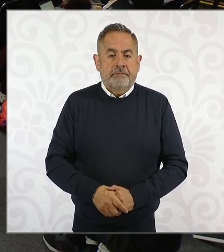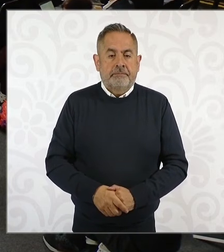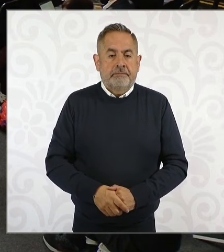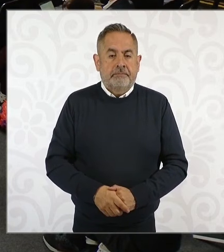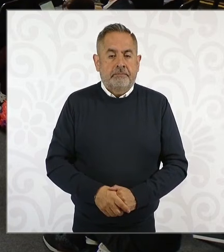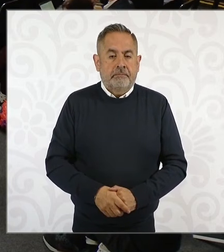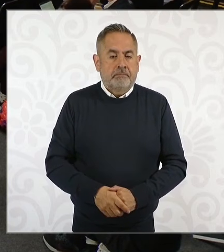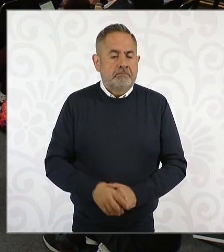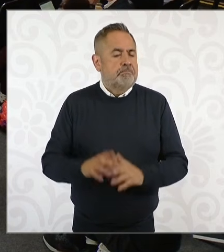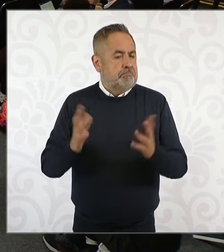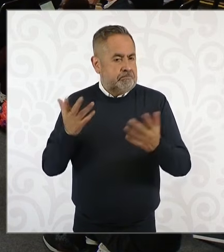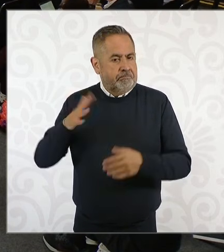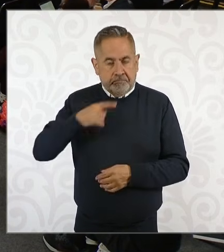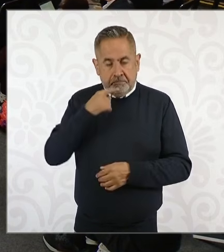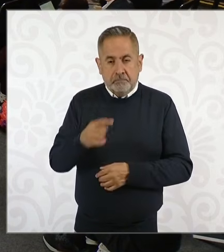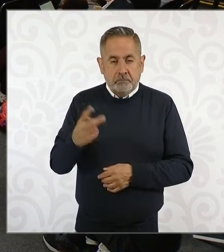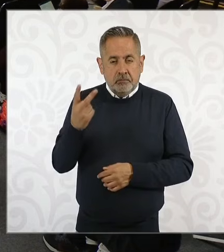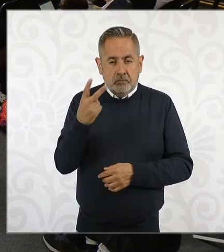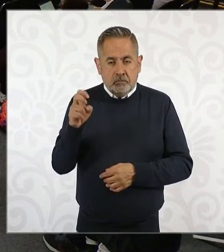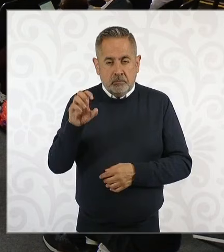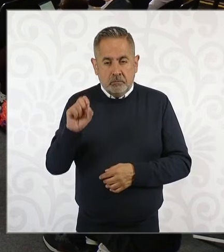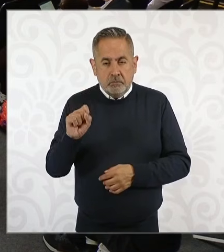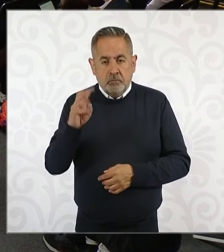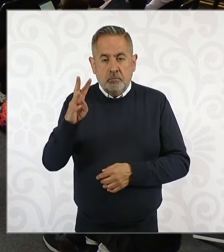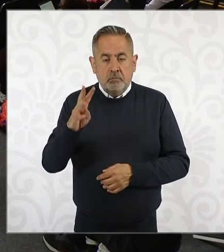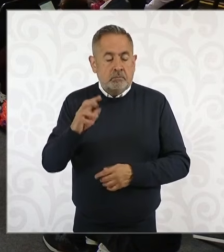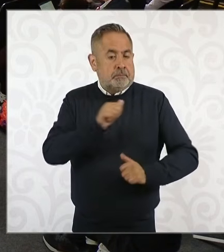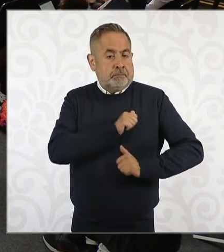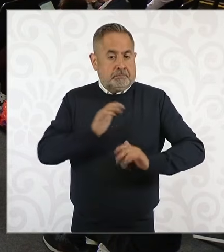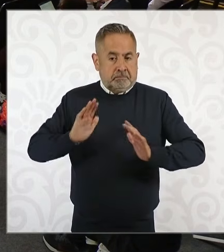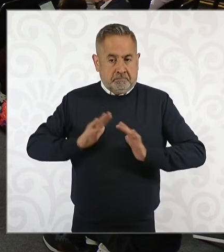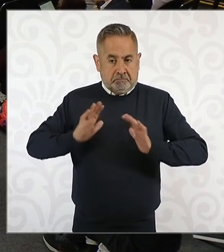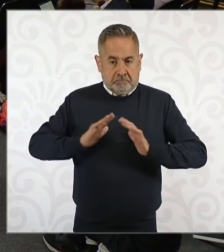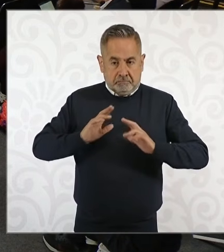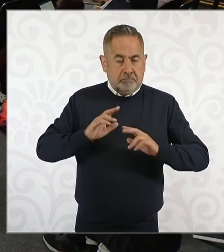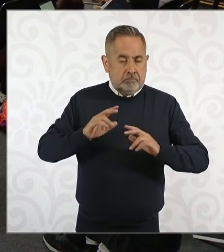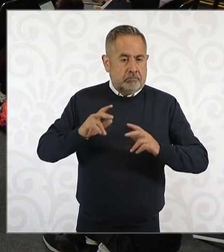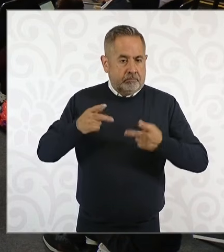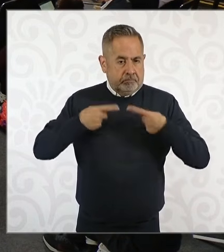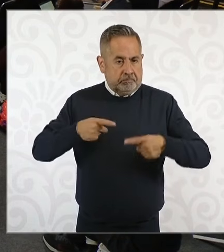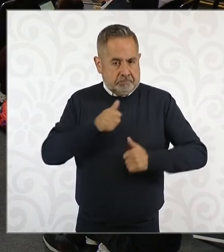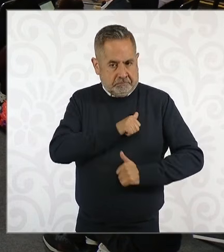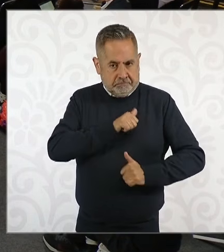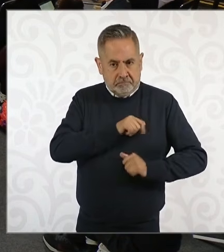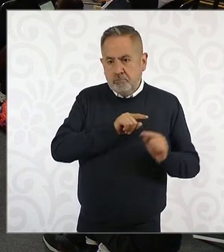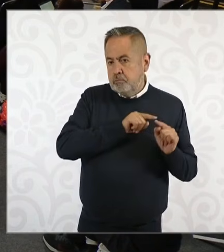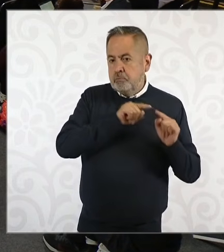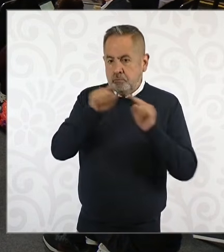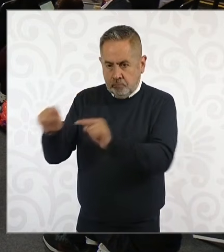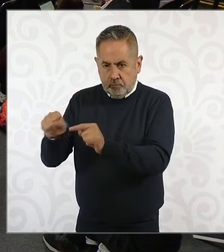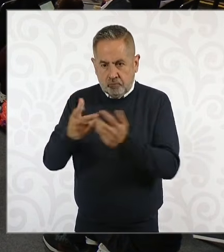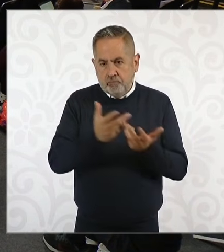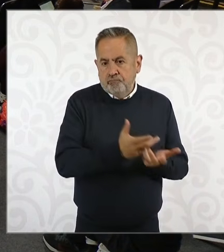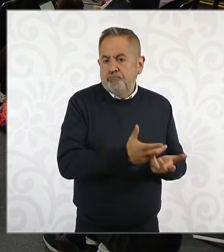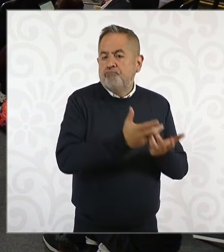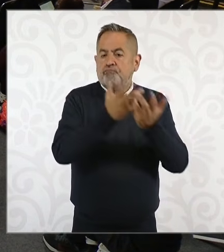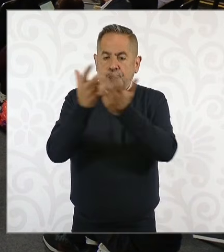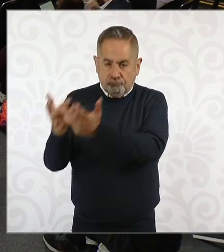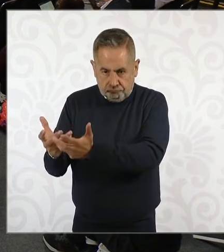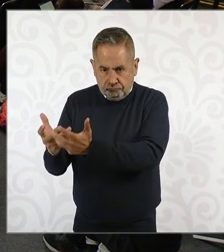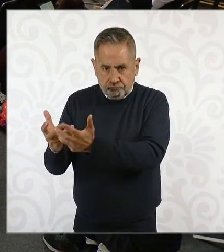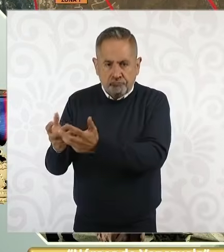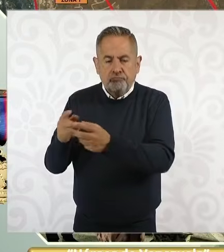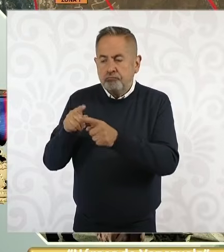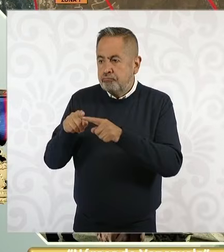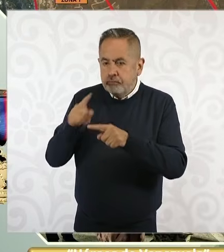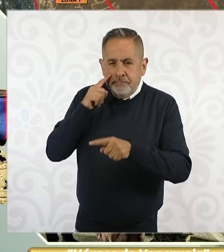Bueno, ya habíamos dicho, son 264 militares que están en este momento de agrupamientos